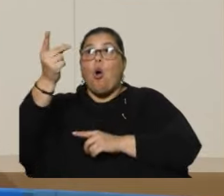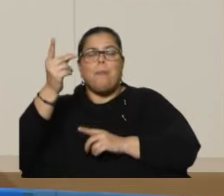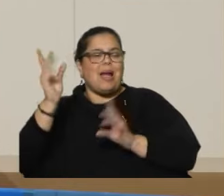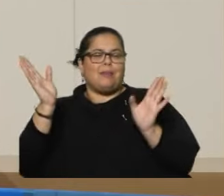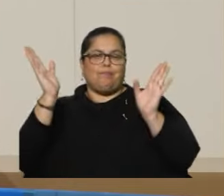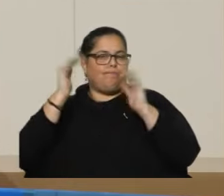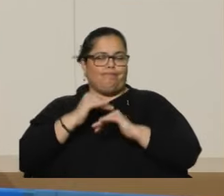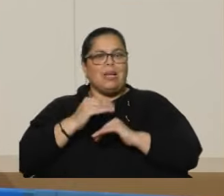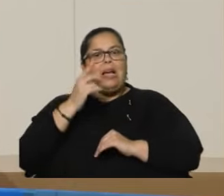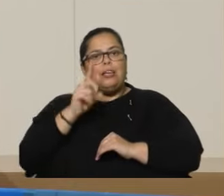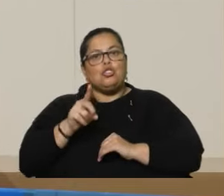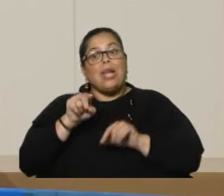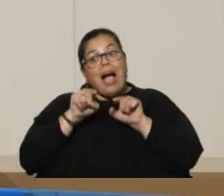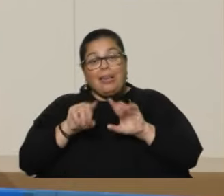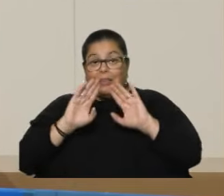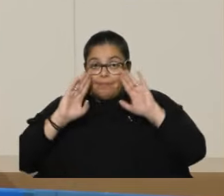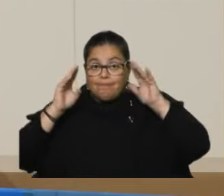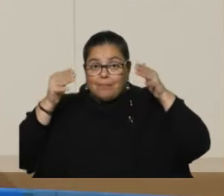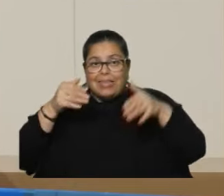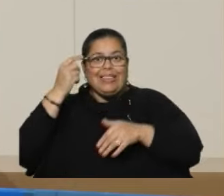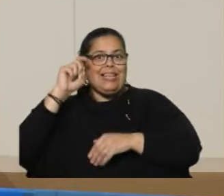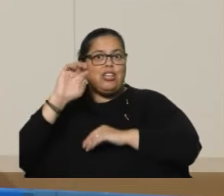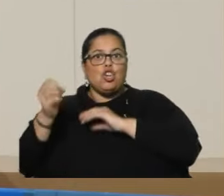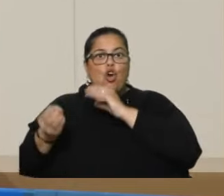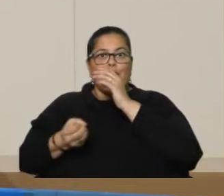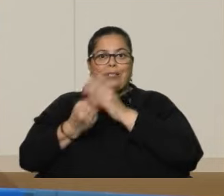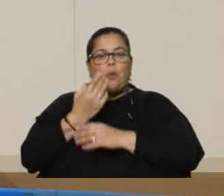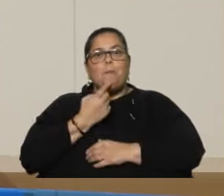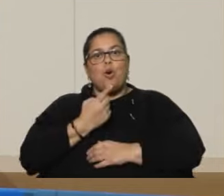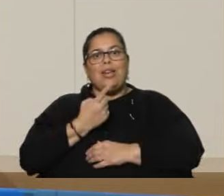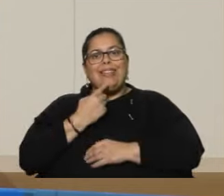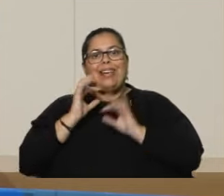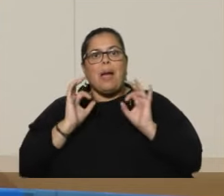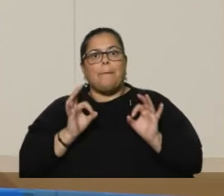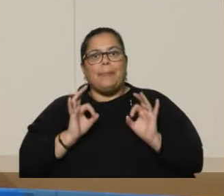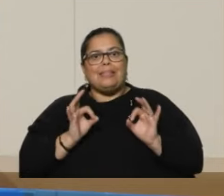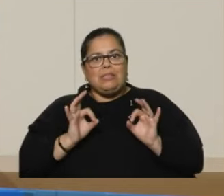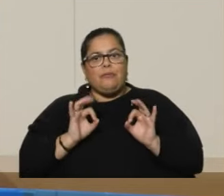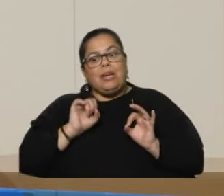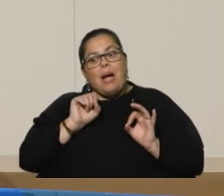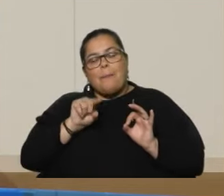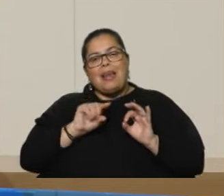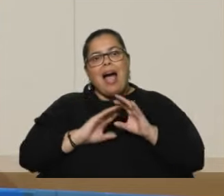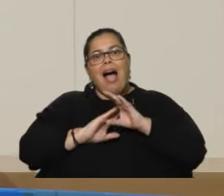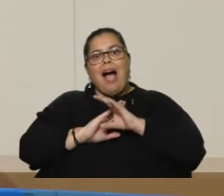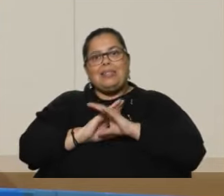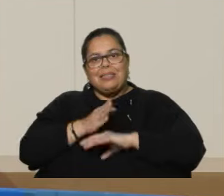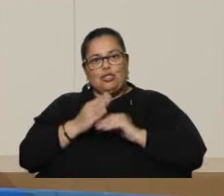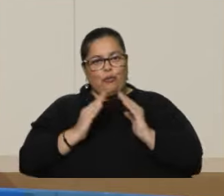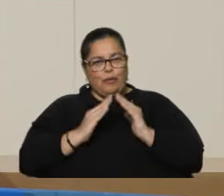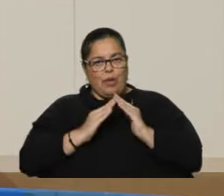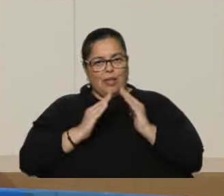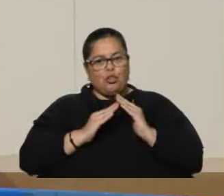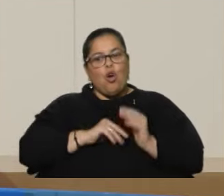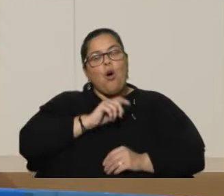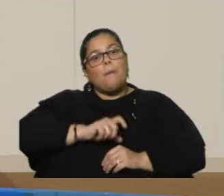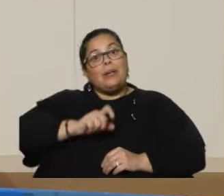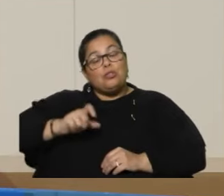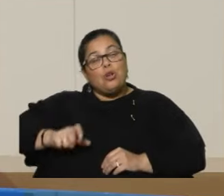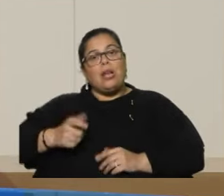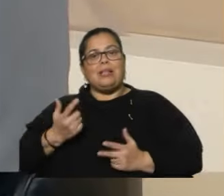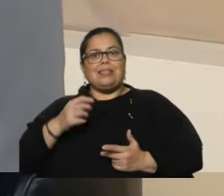ahí la capaz que la innovación más importante es una política muy específica para el acceso a la vivienda de los sectores asalariados de ingresos medios y